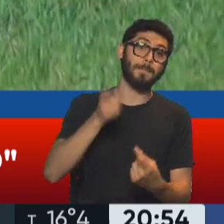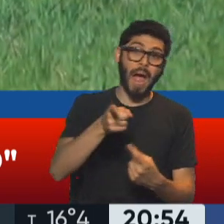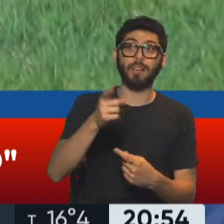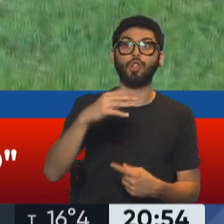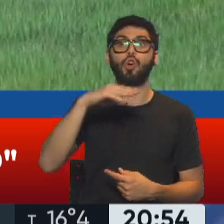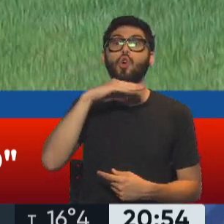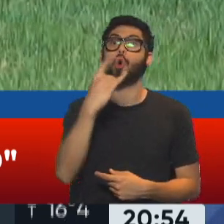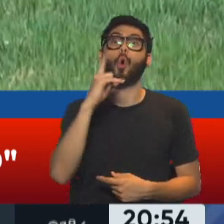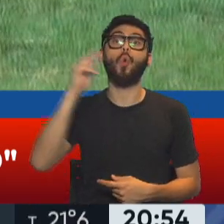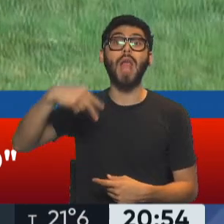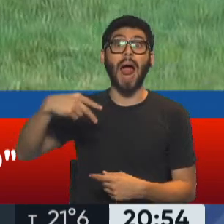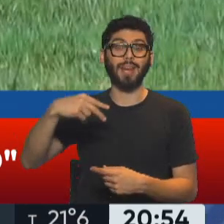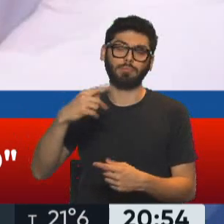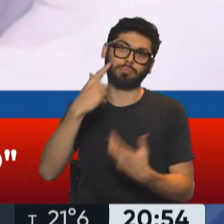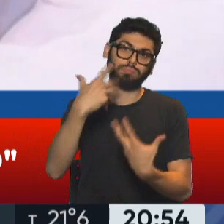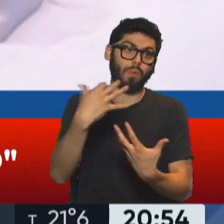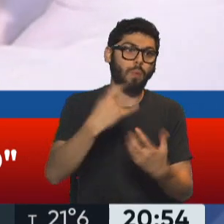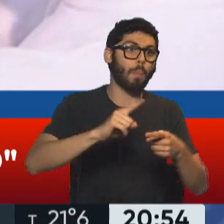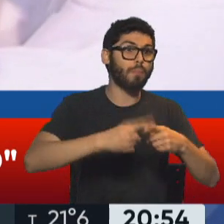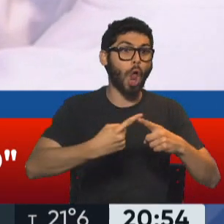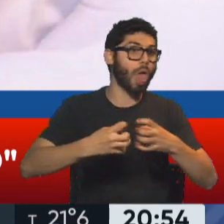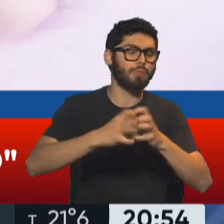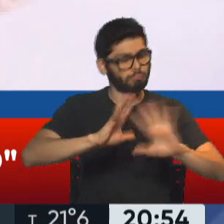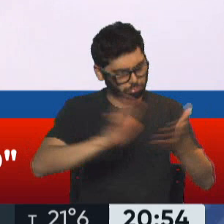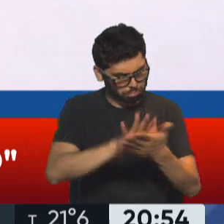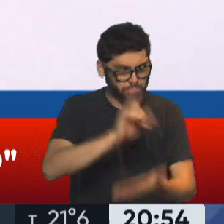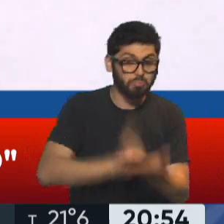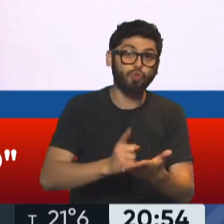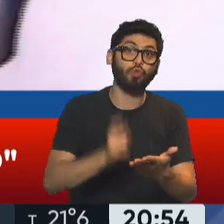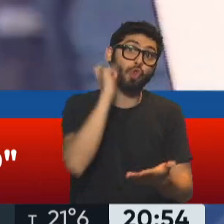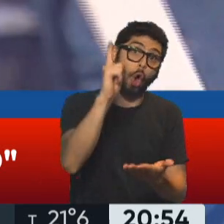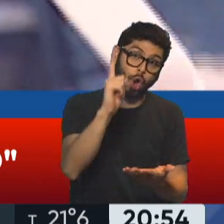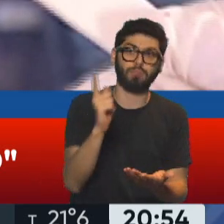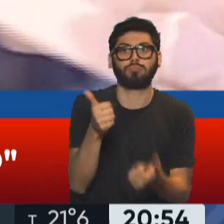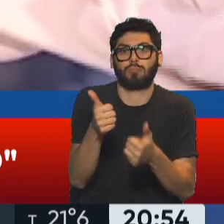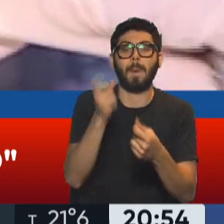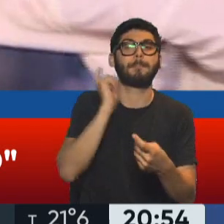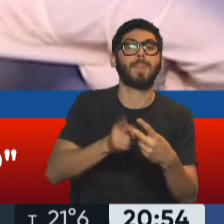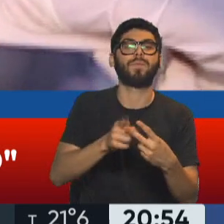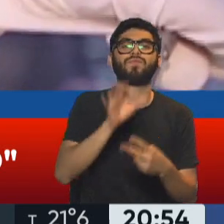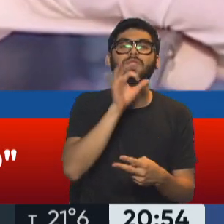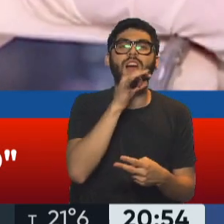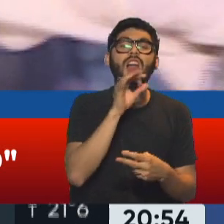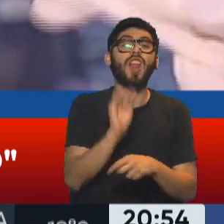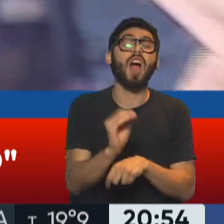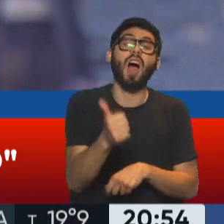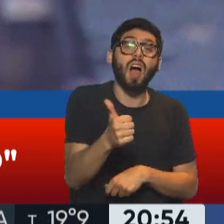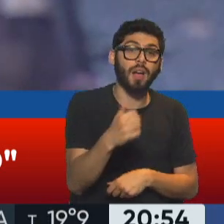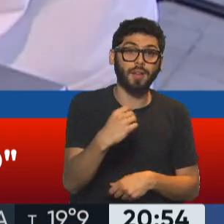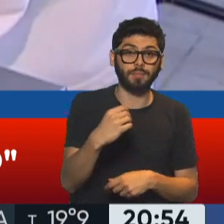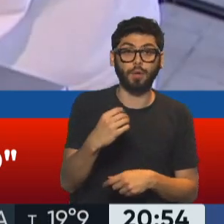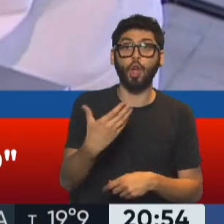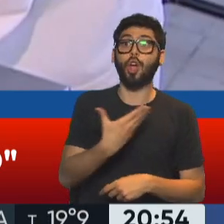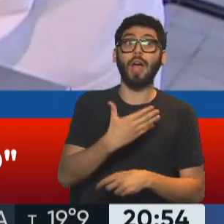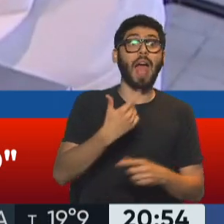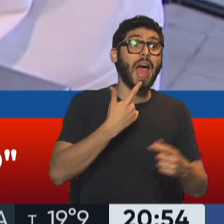destrabar esto políticamente y de ahí el detalle nuevo que tiene este momento de la ganadería, que es la incorporación de los gobernadores al debate de